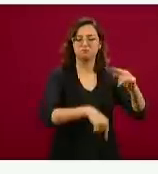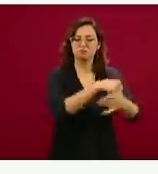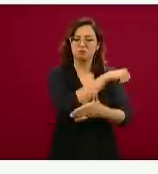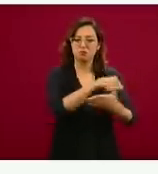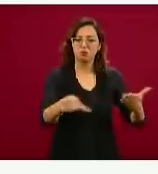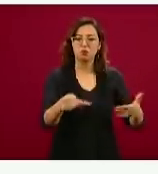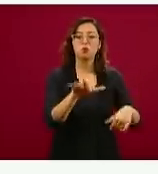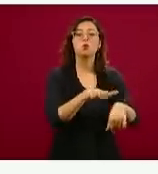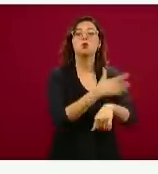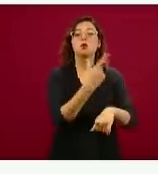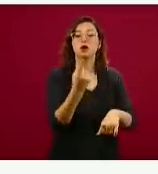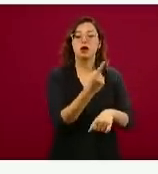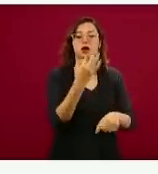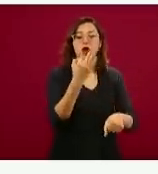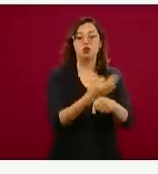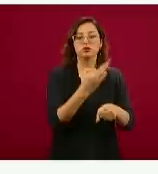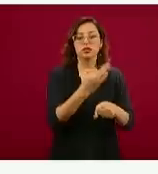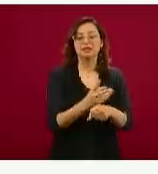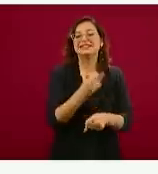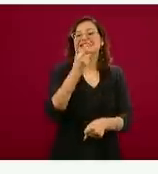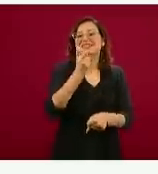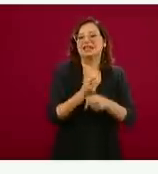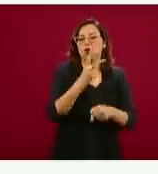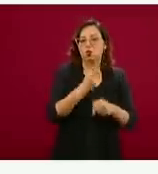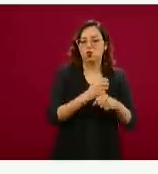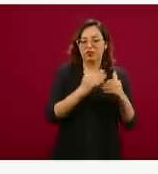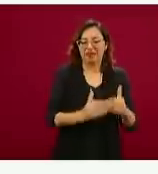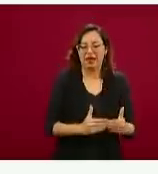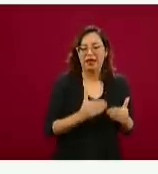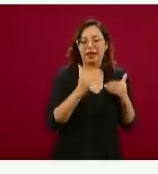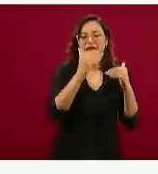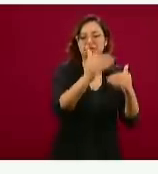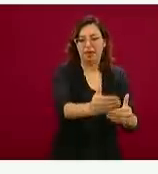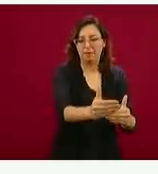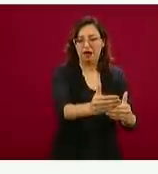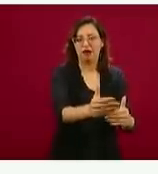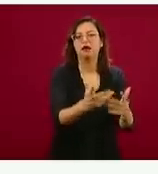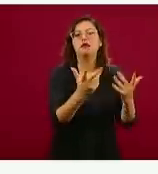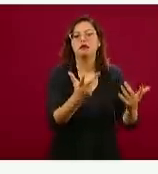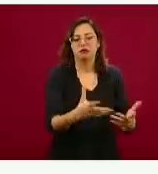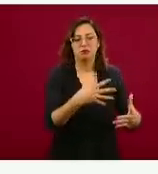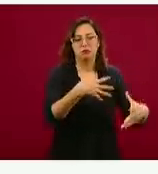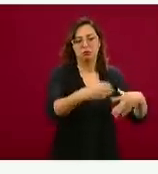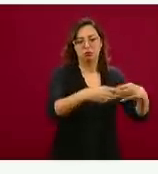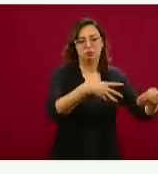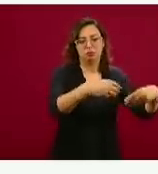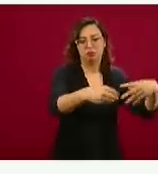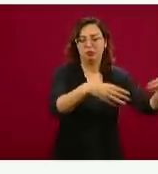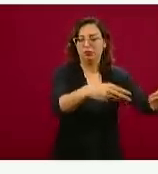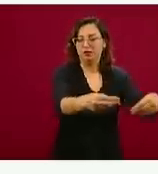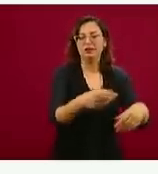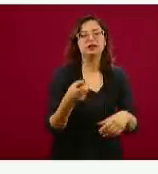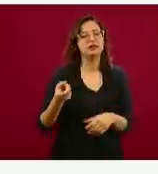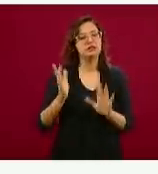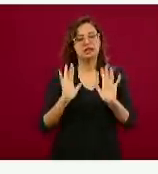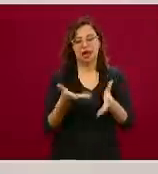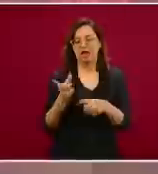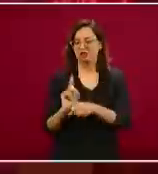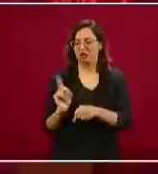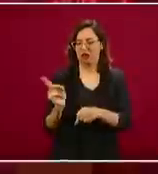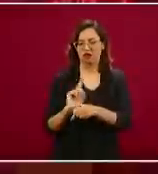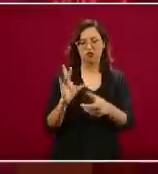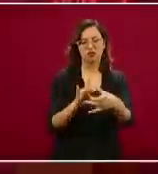Porque están en la etapa 2 o escenario 2 que hemos comentado todos los días y va a ser la última diapositiva que hoy presentemos.